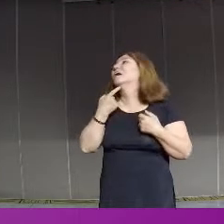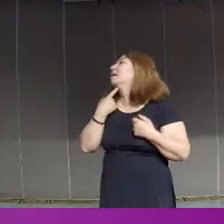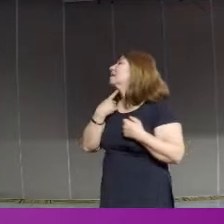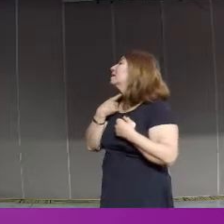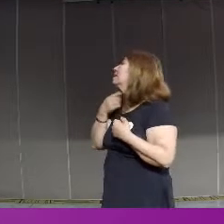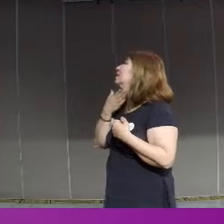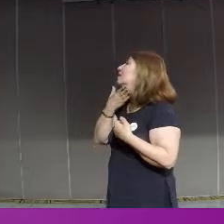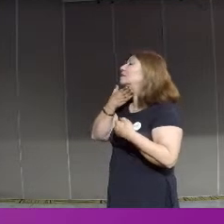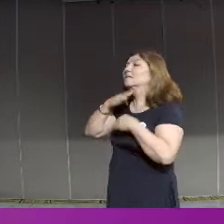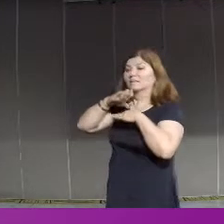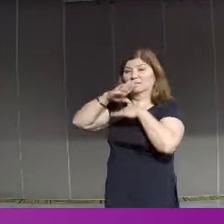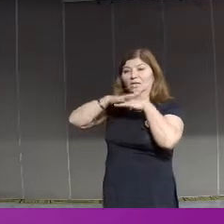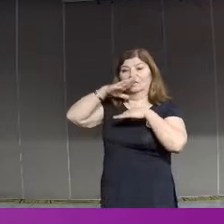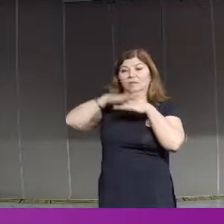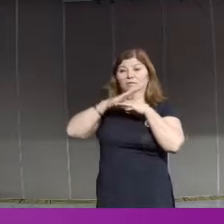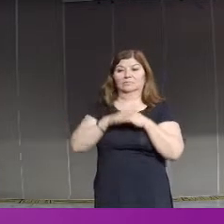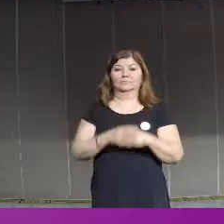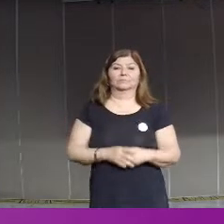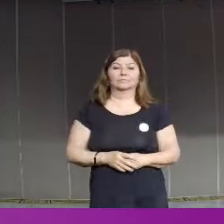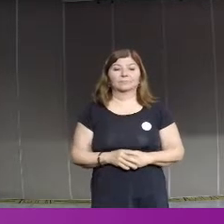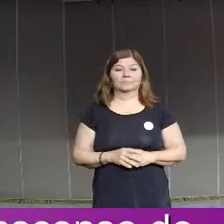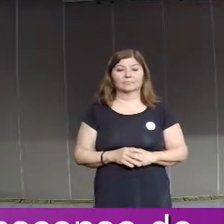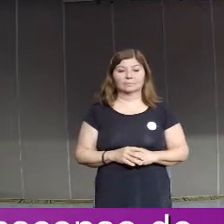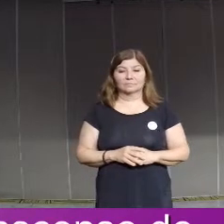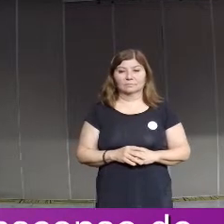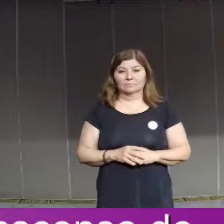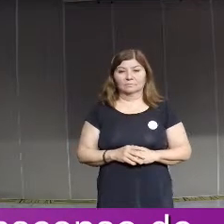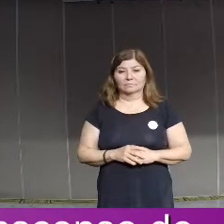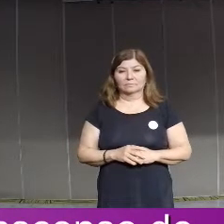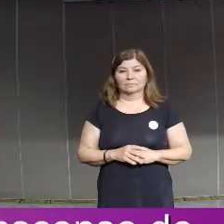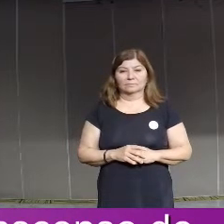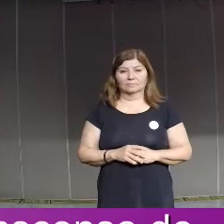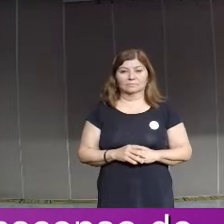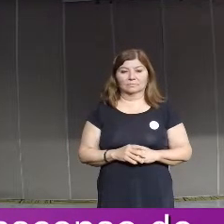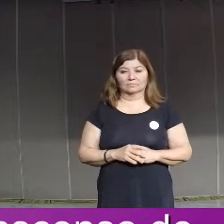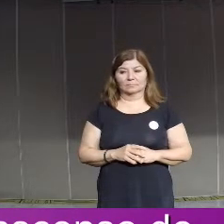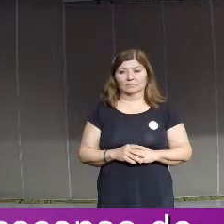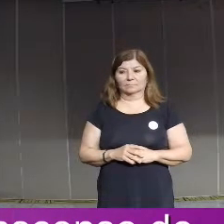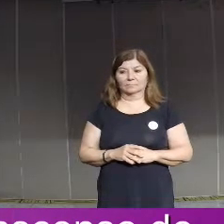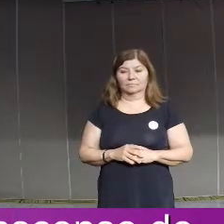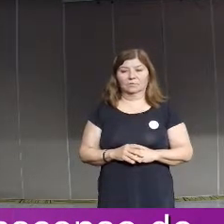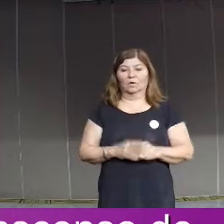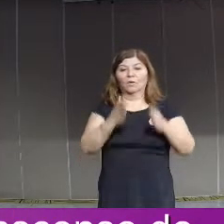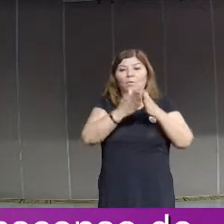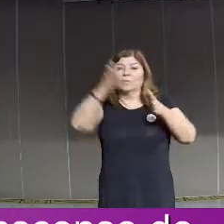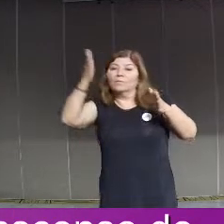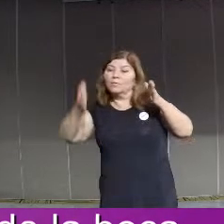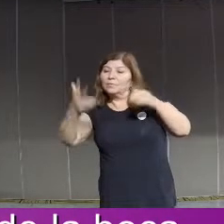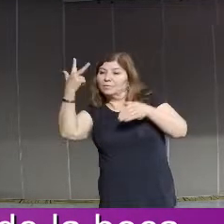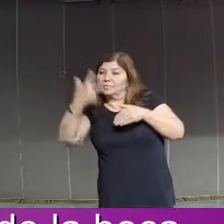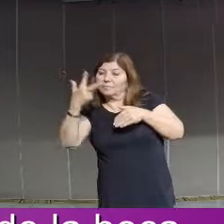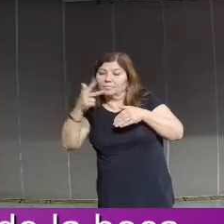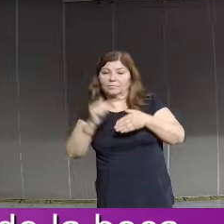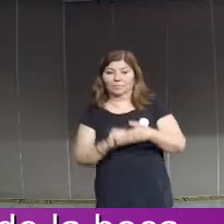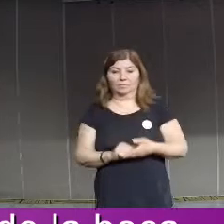está haciendo de válvula. ¿Sigo, Vero? Sí, dale. Bueno, después vamos a tener la tercera etapa, que es la etapa